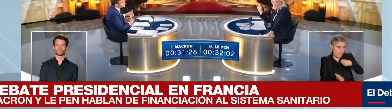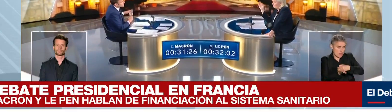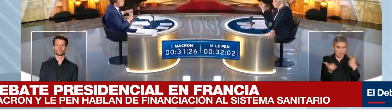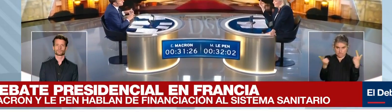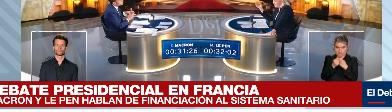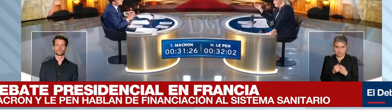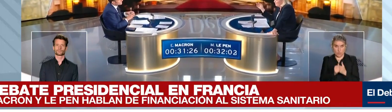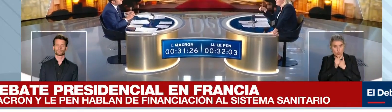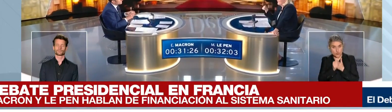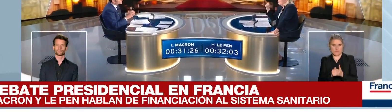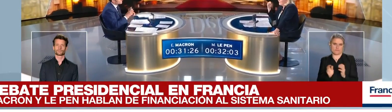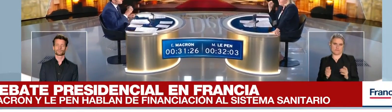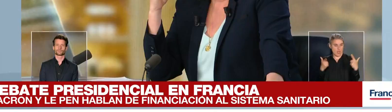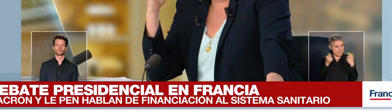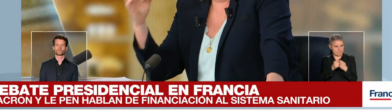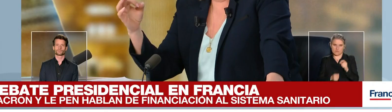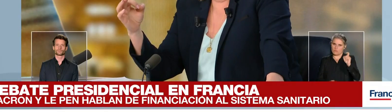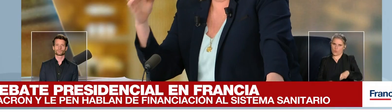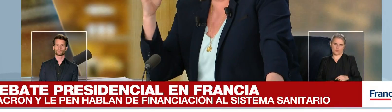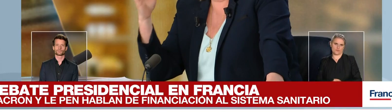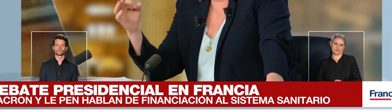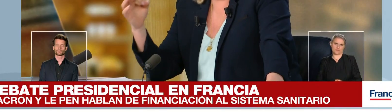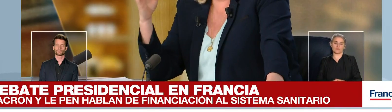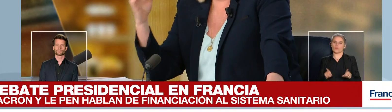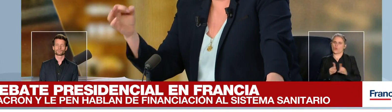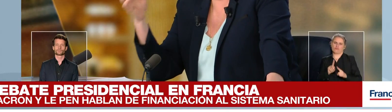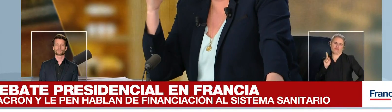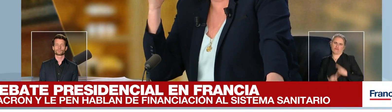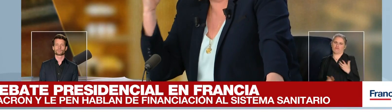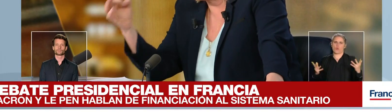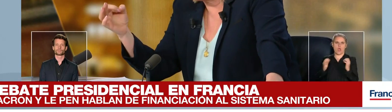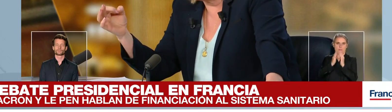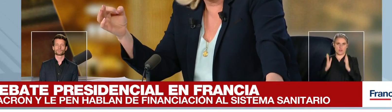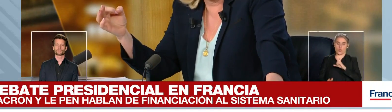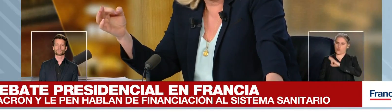exigente en este tema con respecto al número de residentes en estos hogares. Y a todo